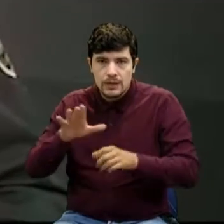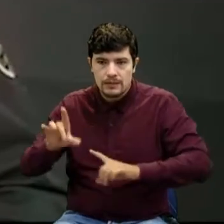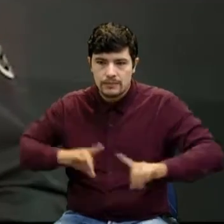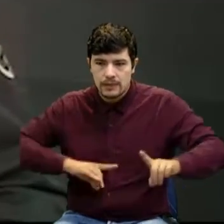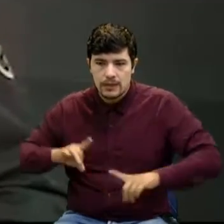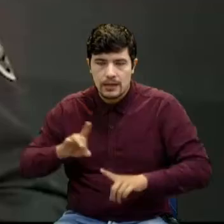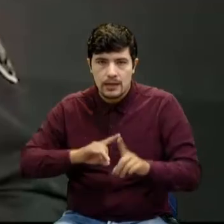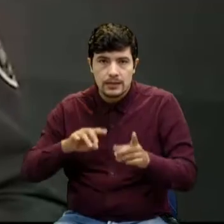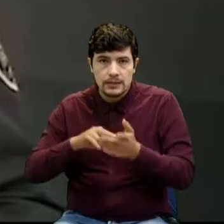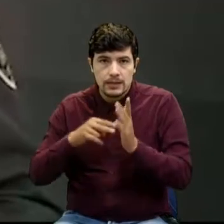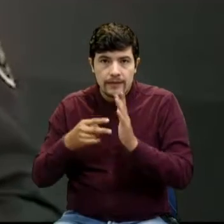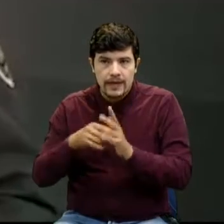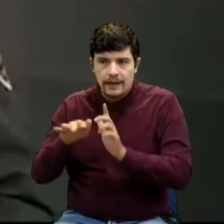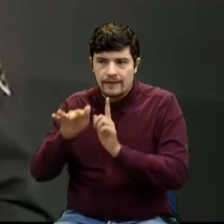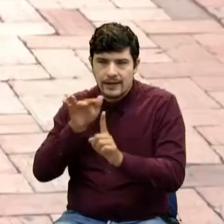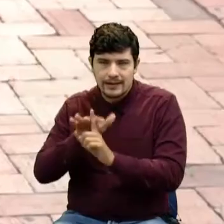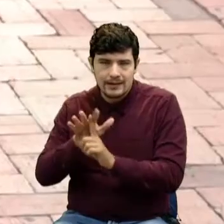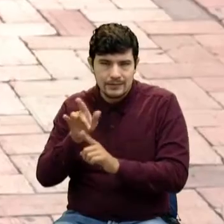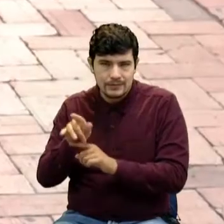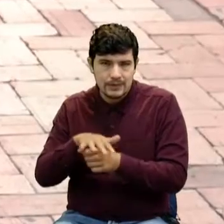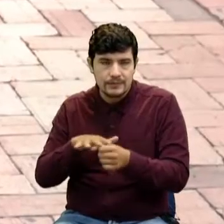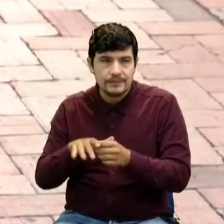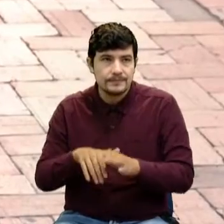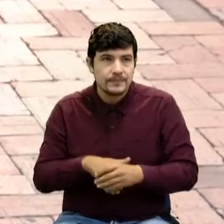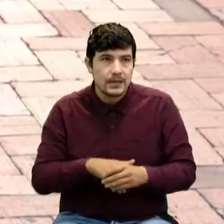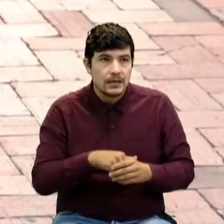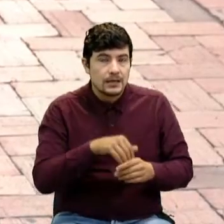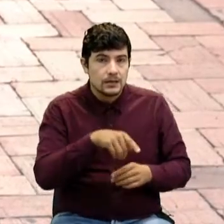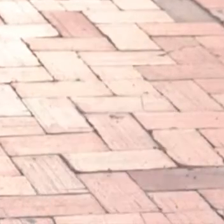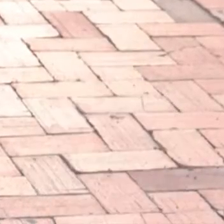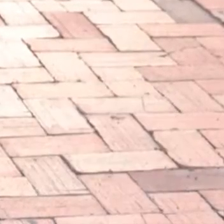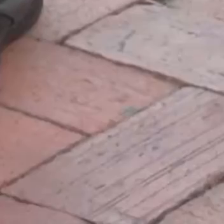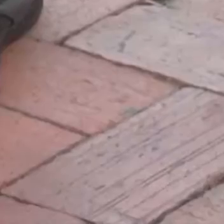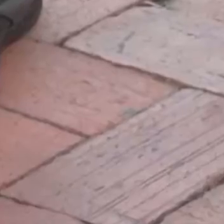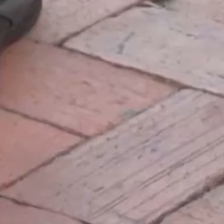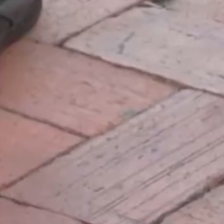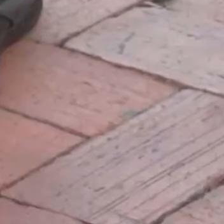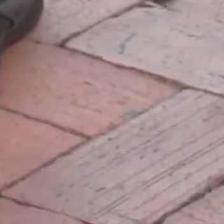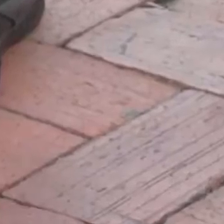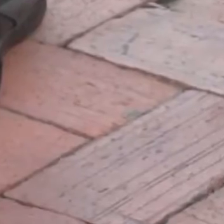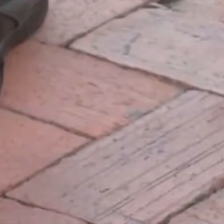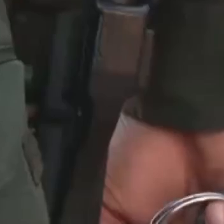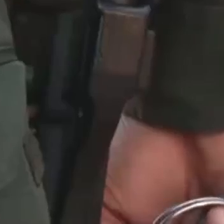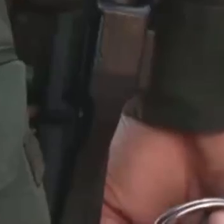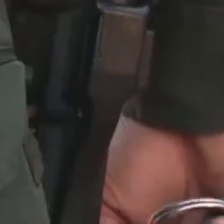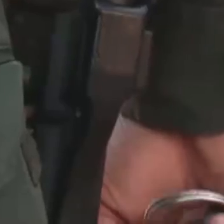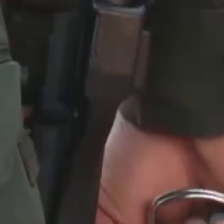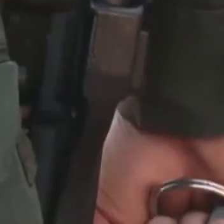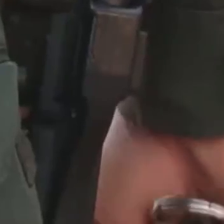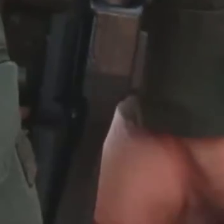no torpedear la situación. El uniformado fue suspendido de sus labores mientras avanza el proceso disciplinario en su contra.